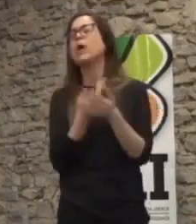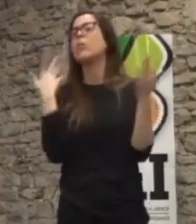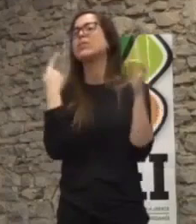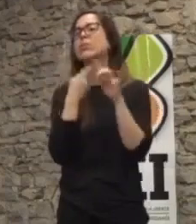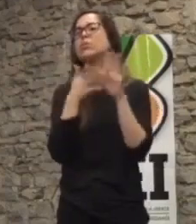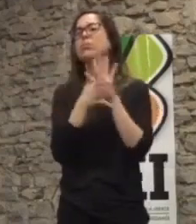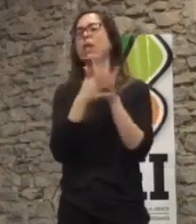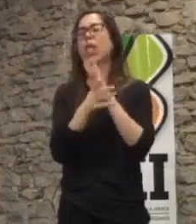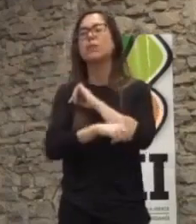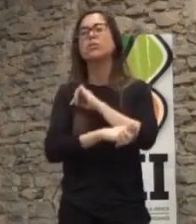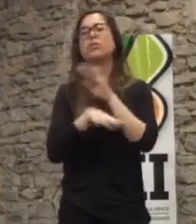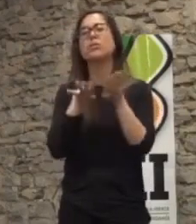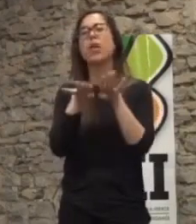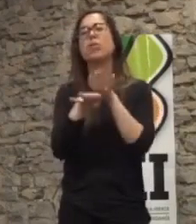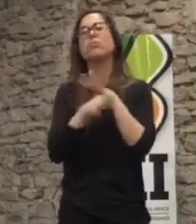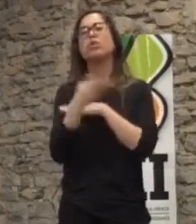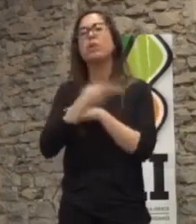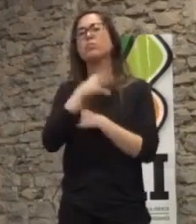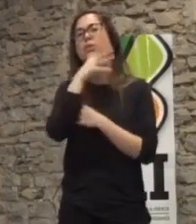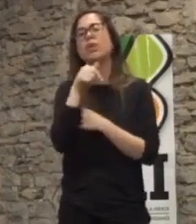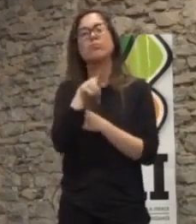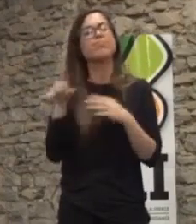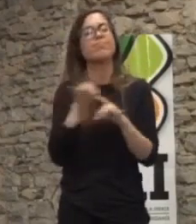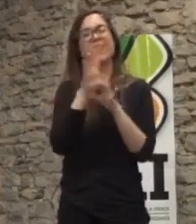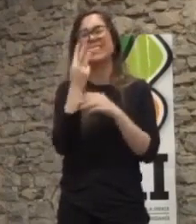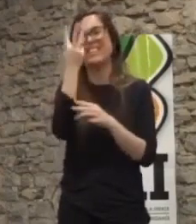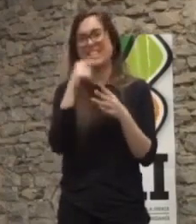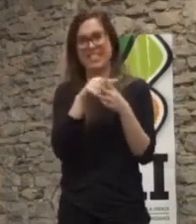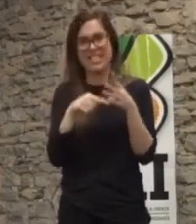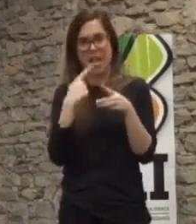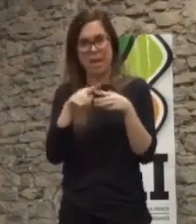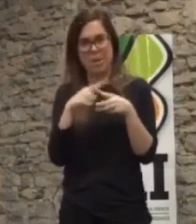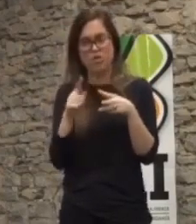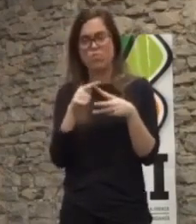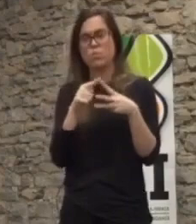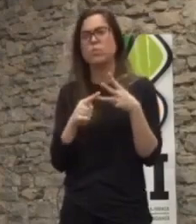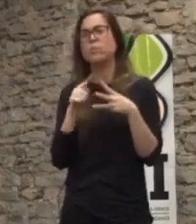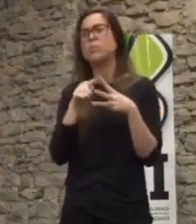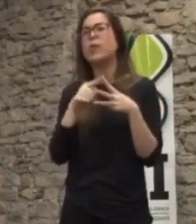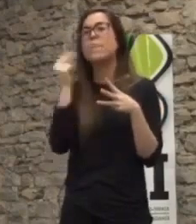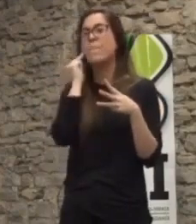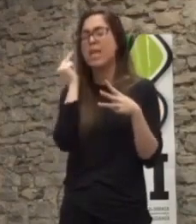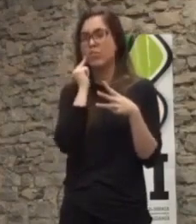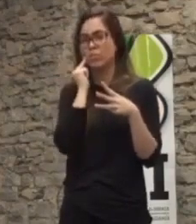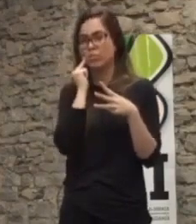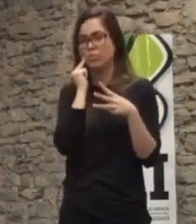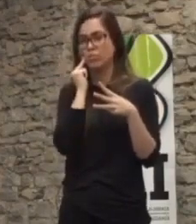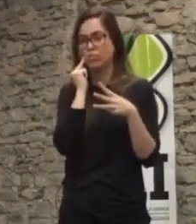necesaria la estrategia antirrumores tiene que ver con tres elementos. En primer lugar, el miedo.